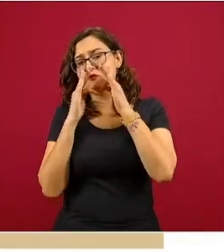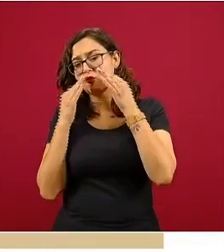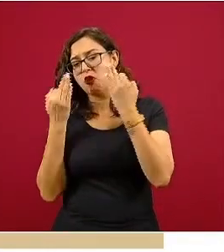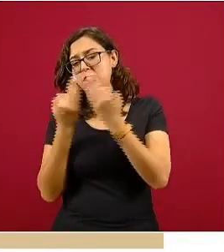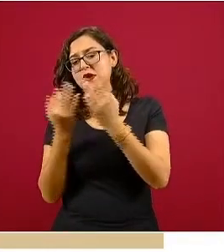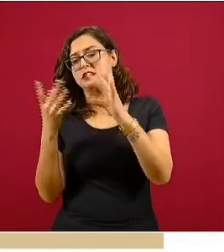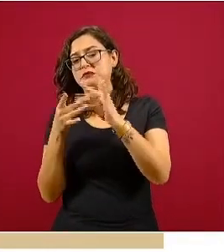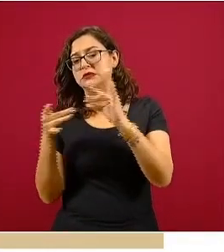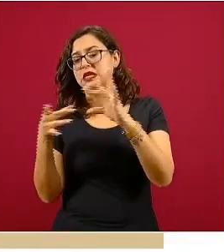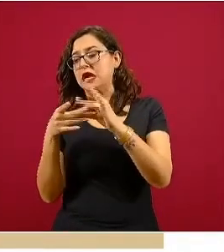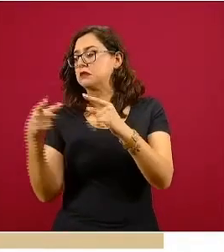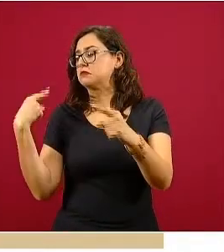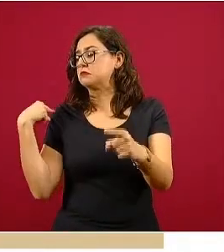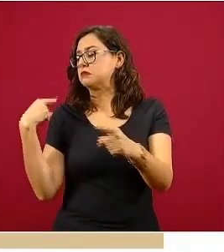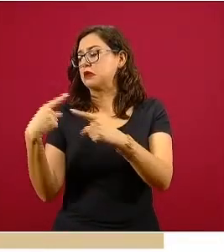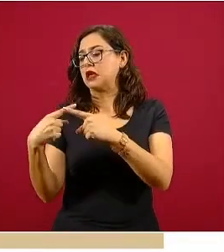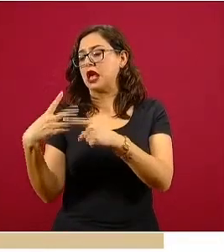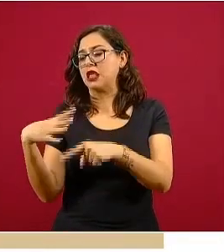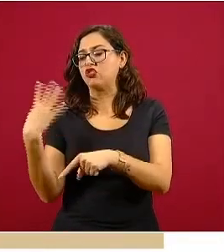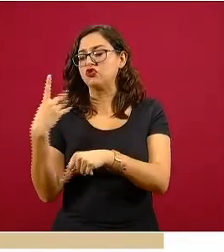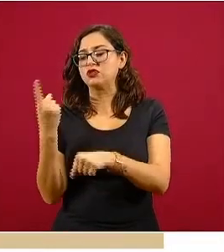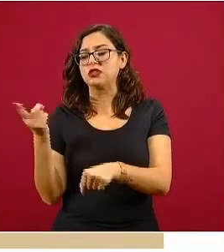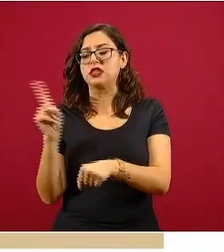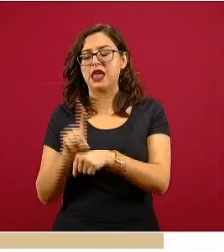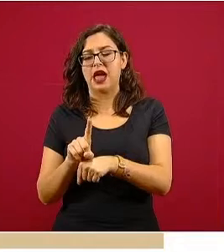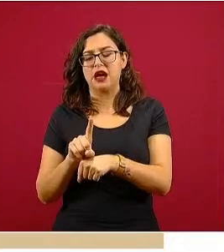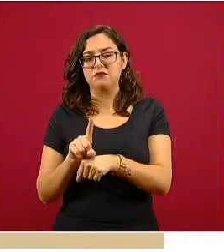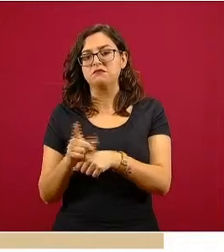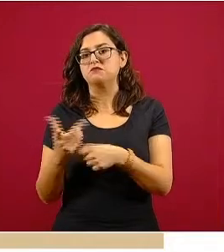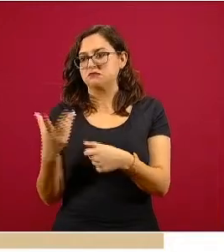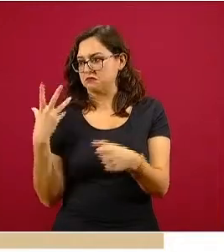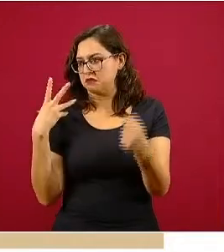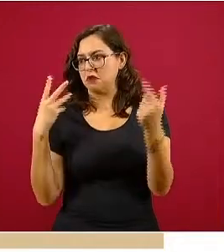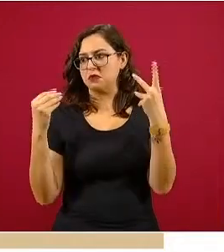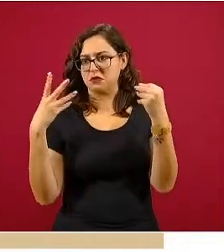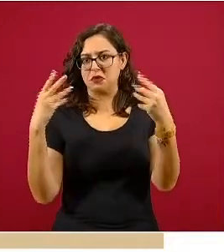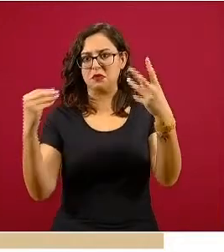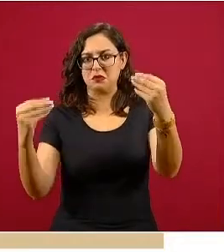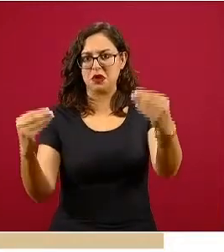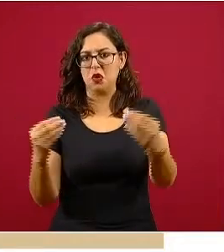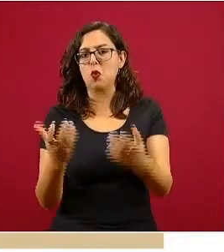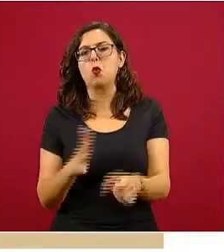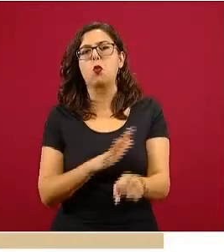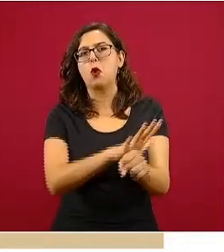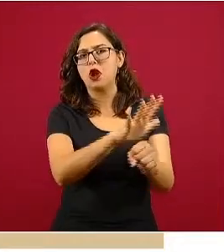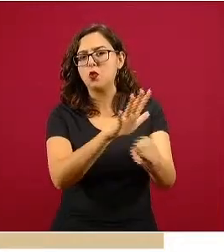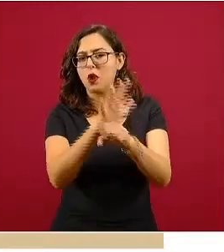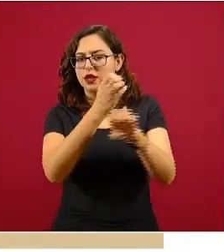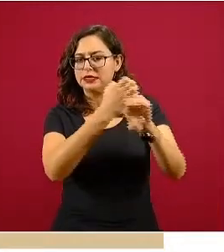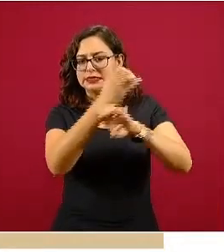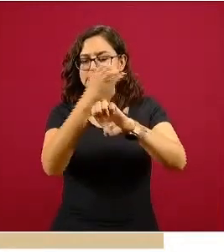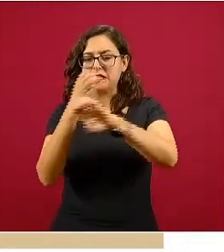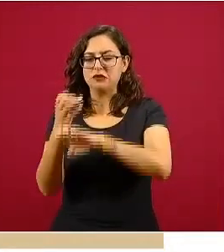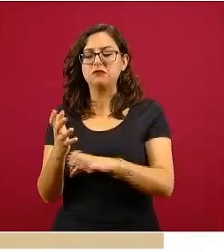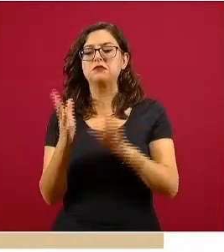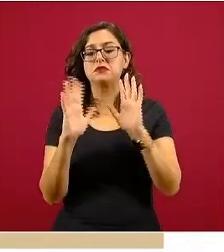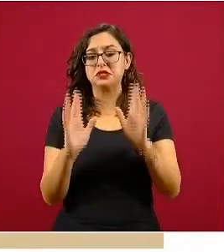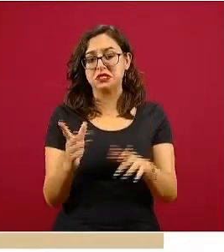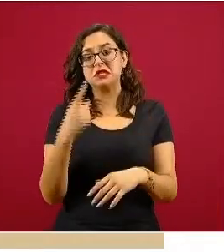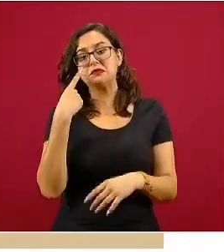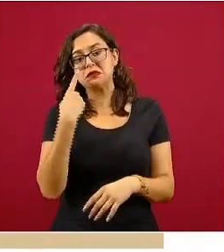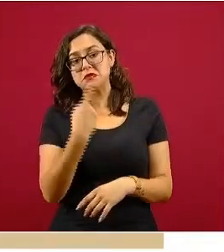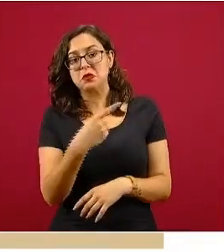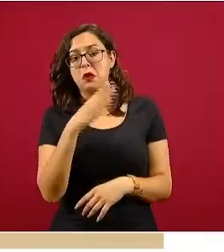actividad más reciente de la epidemia en el país. Teníamos ya algunas semanas viendo que Baja